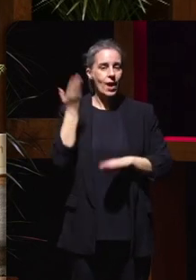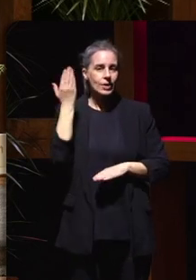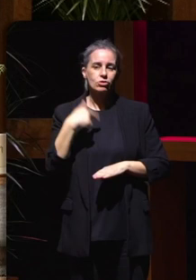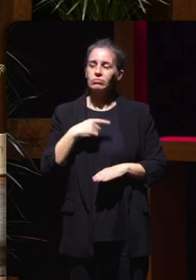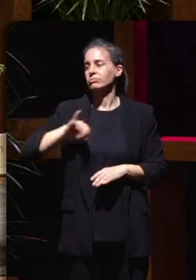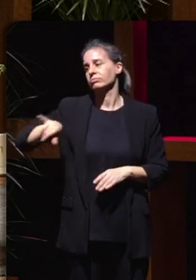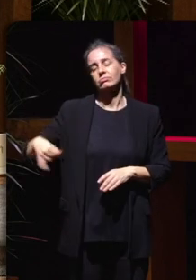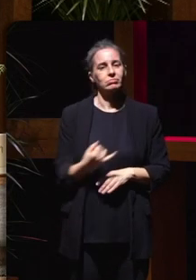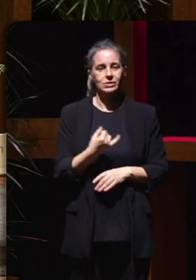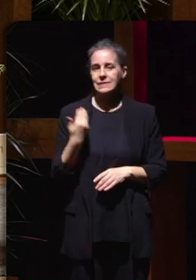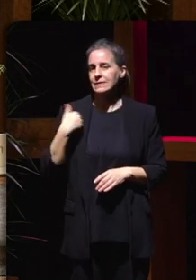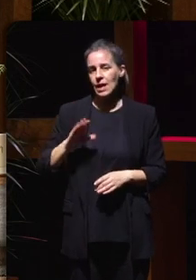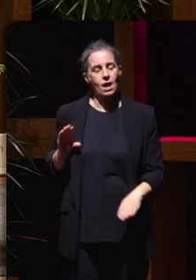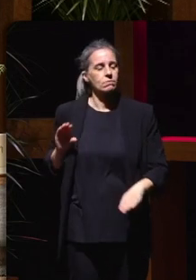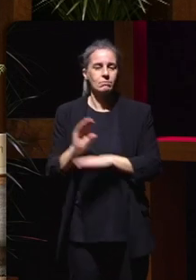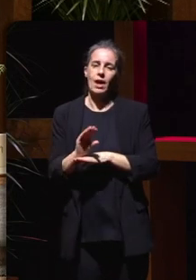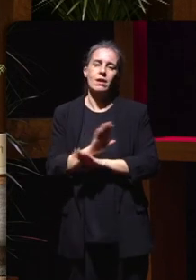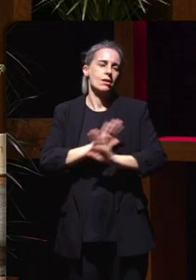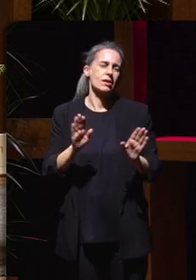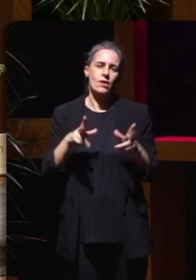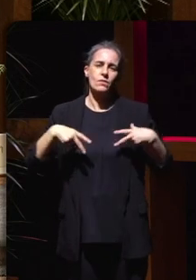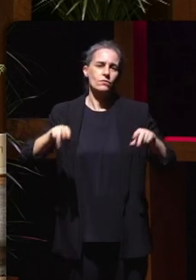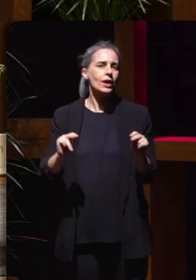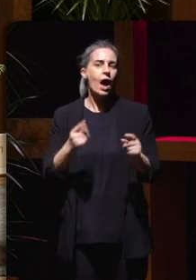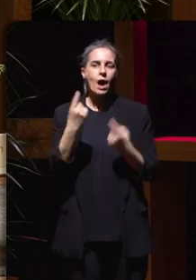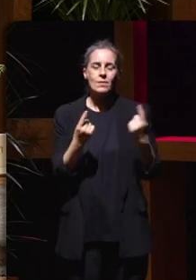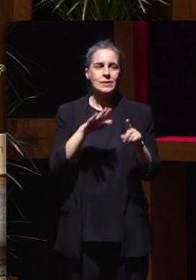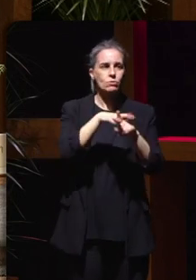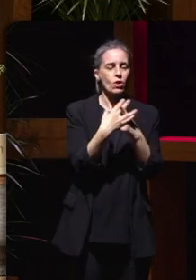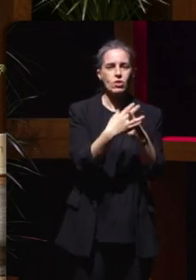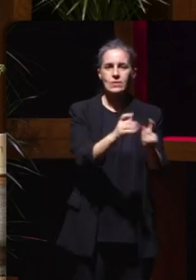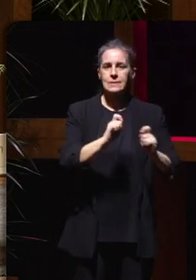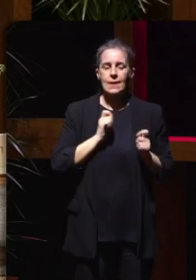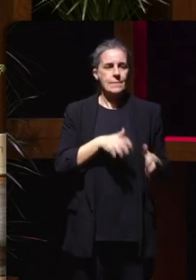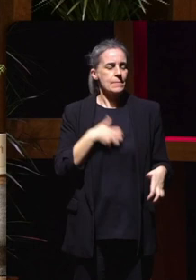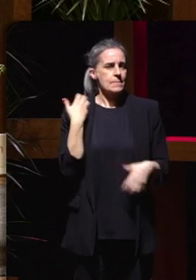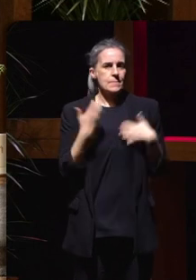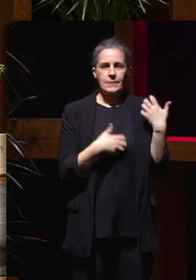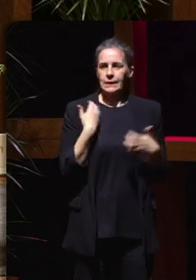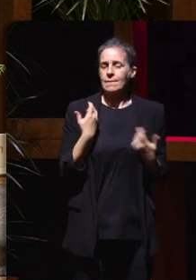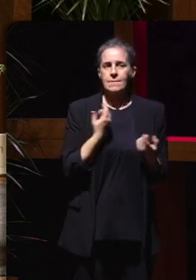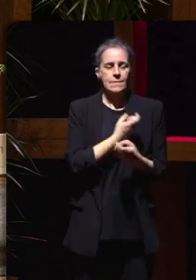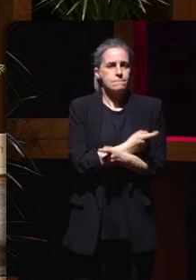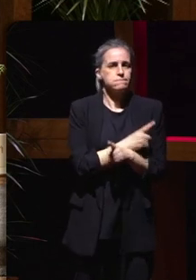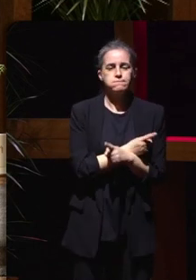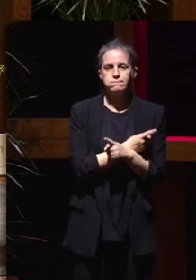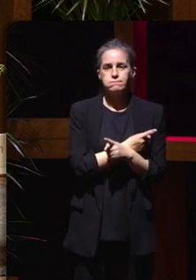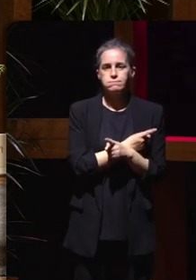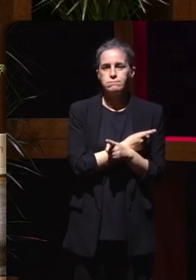y cansei berrir nerviosa en situación que me producían rabia no y de acompañar como